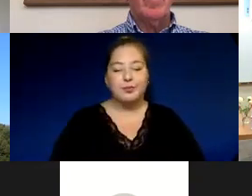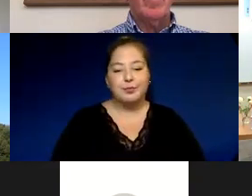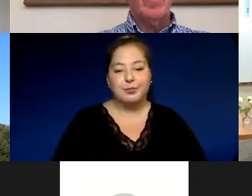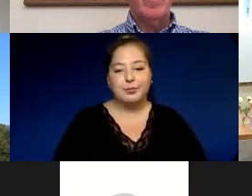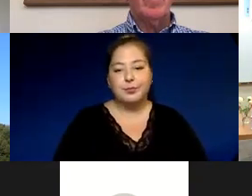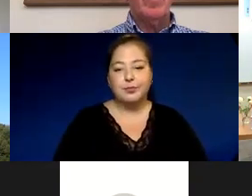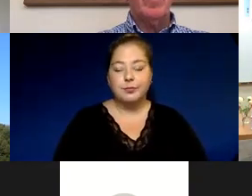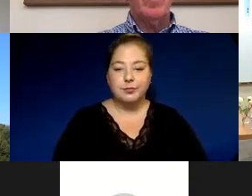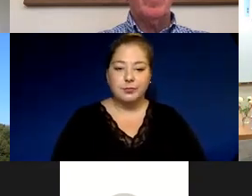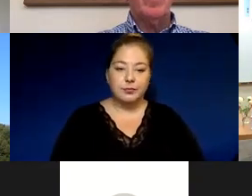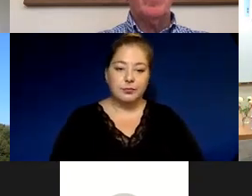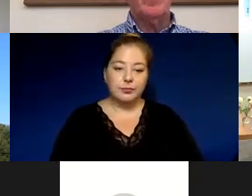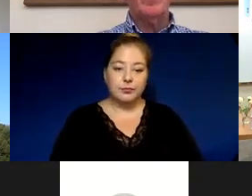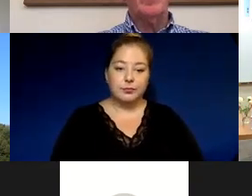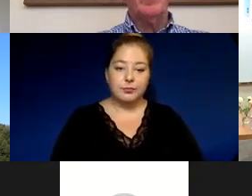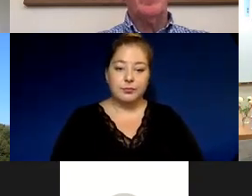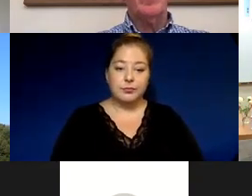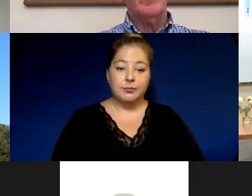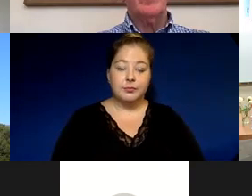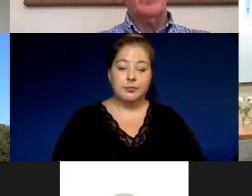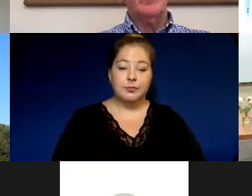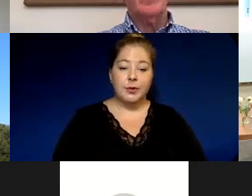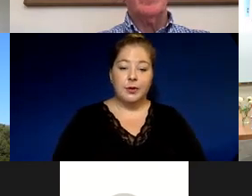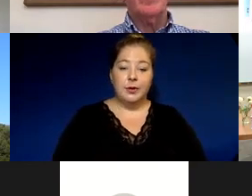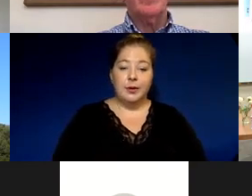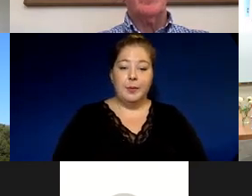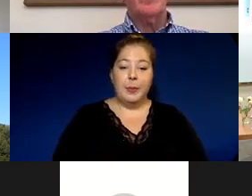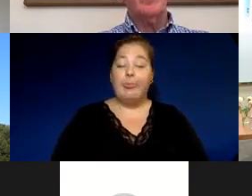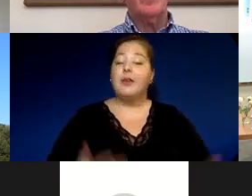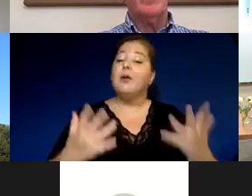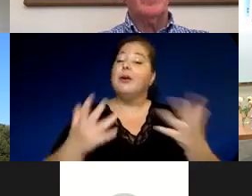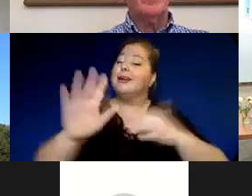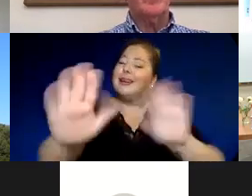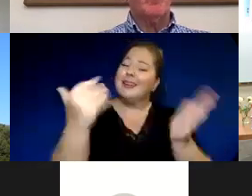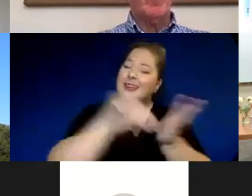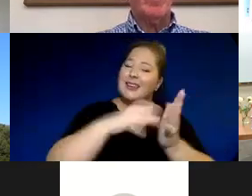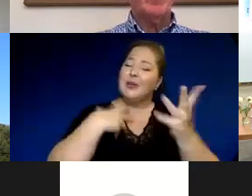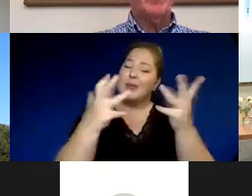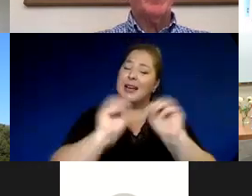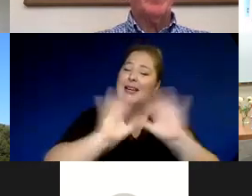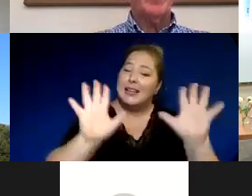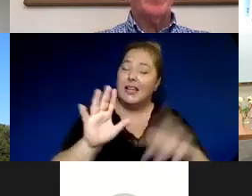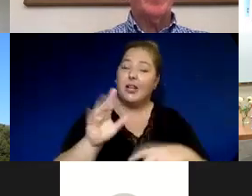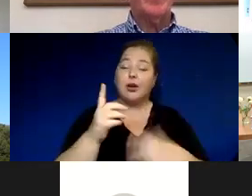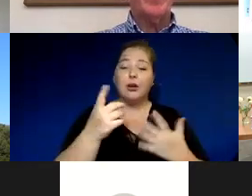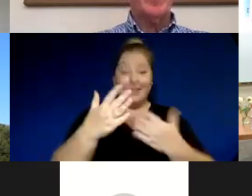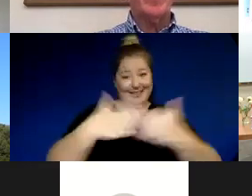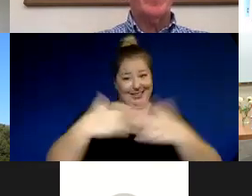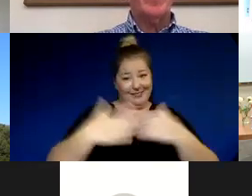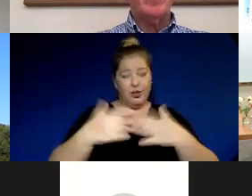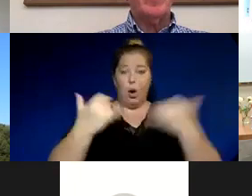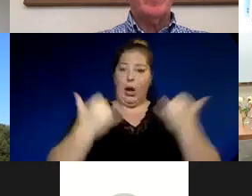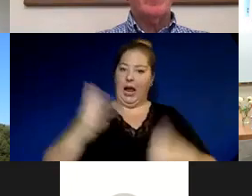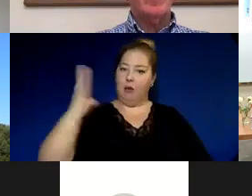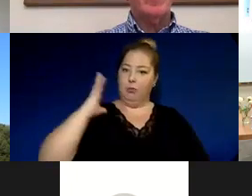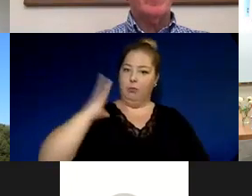Valencia, así que si bien cierto pueden regresar a sus áreas de evacuación, no